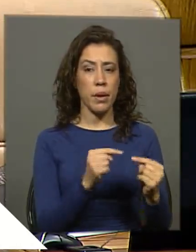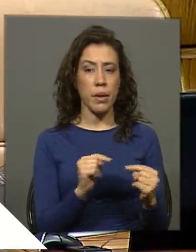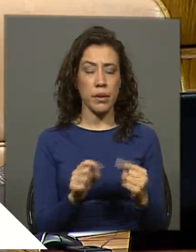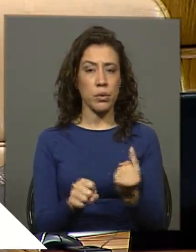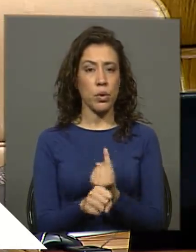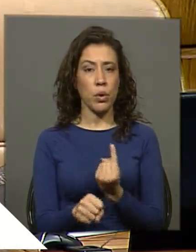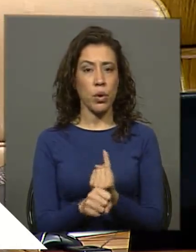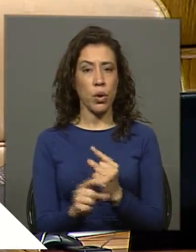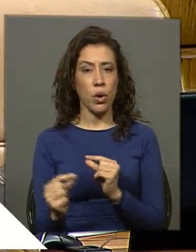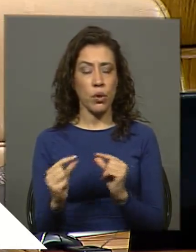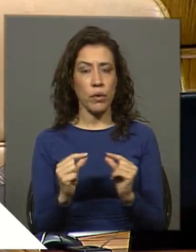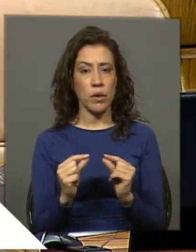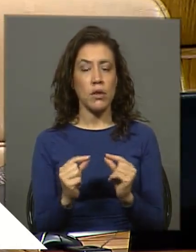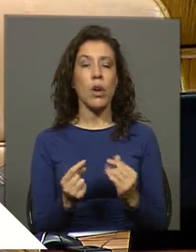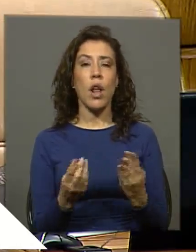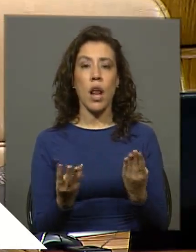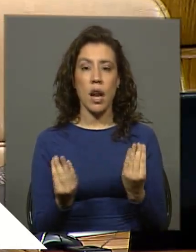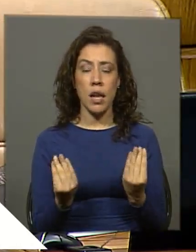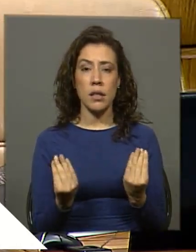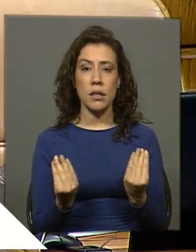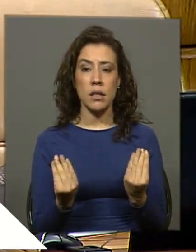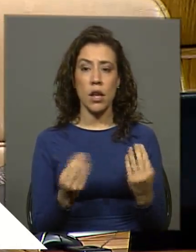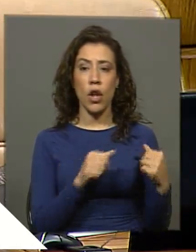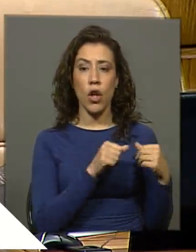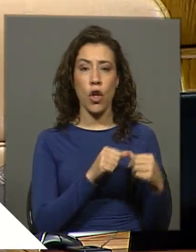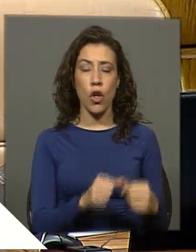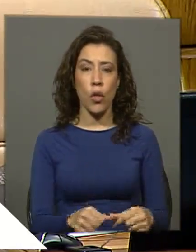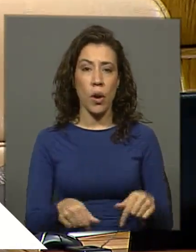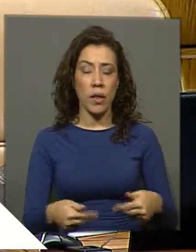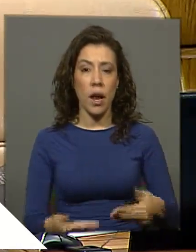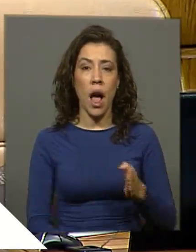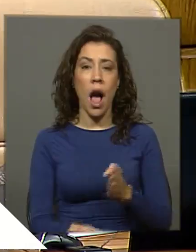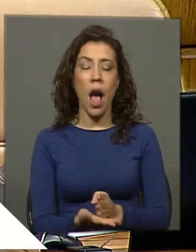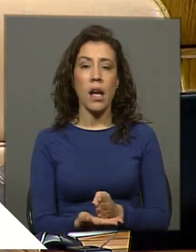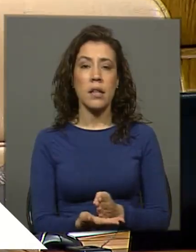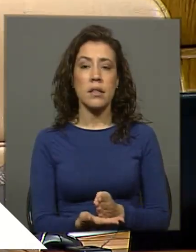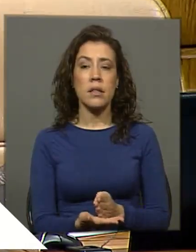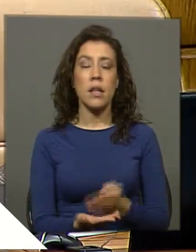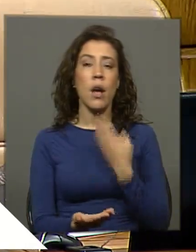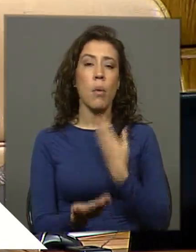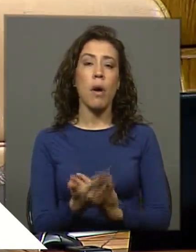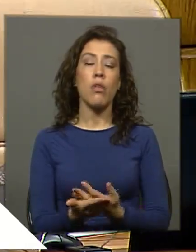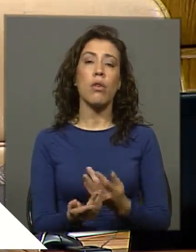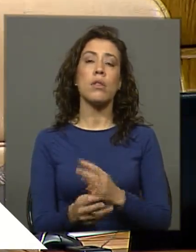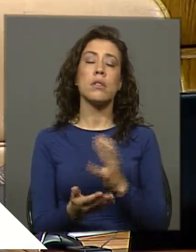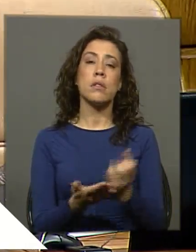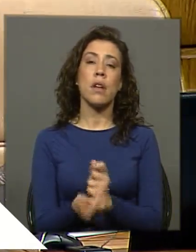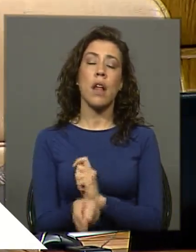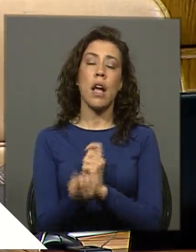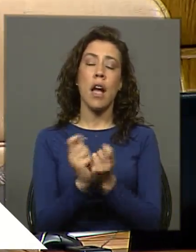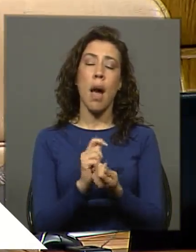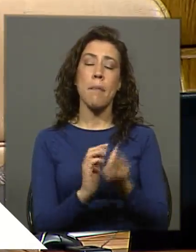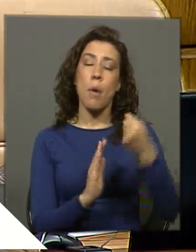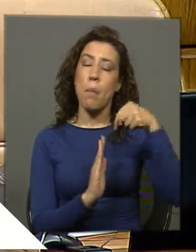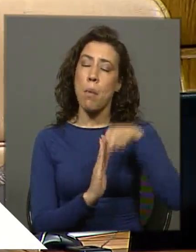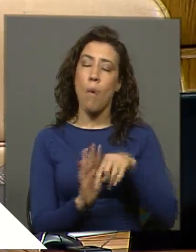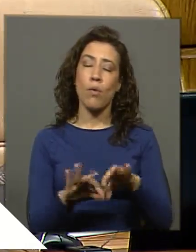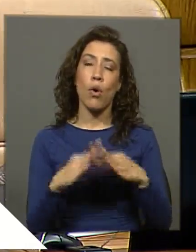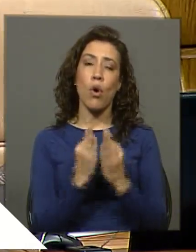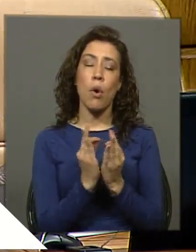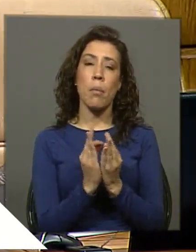conversaciones son necesarias durante este tiempo hasta que no tengamos transformaciones profundas al sistema